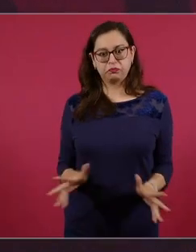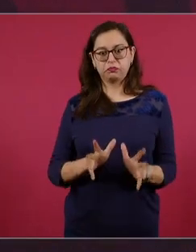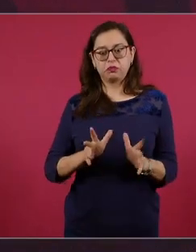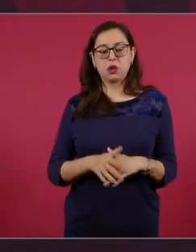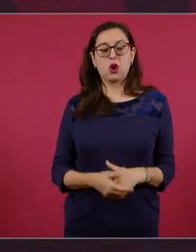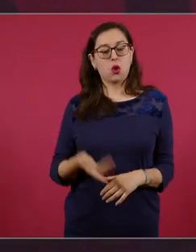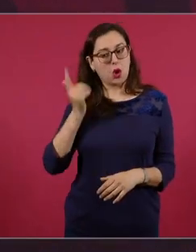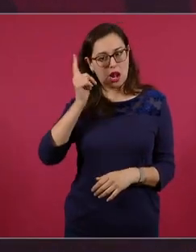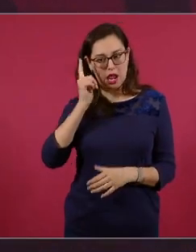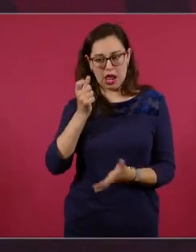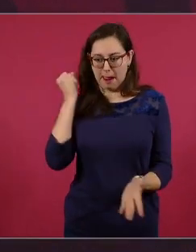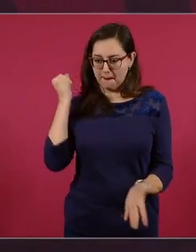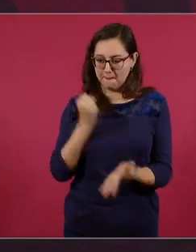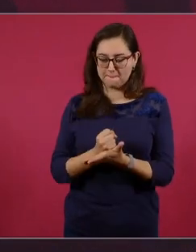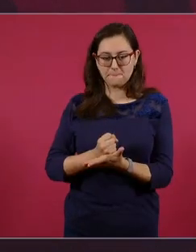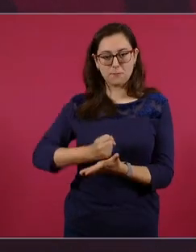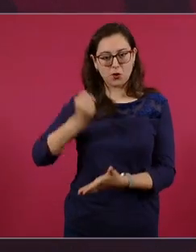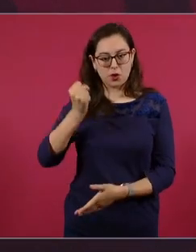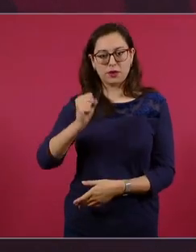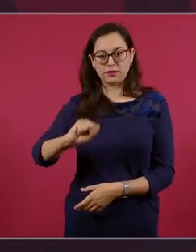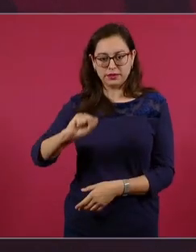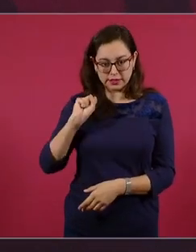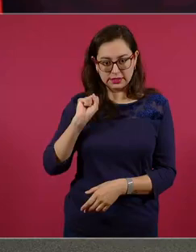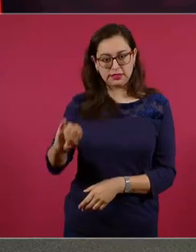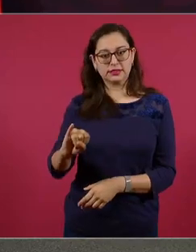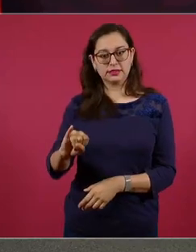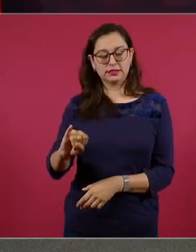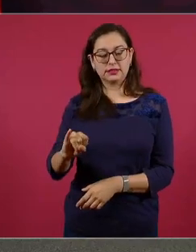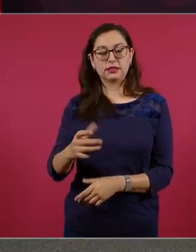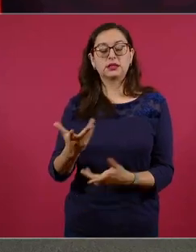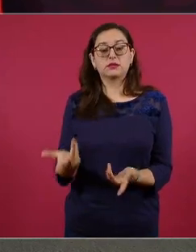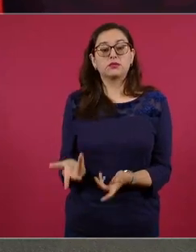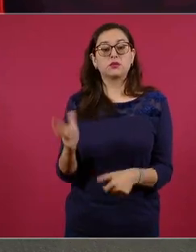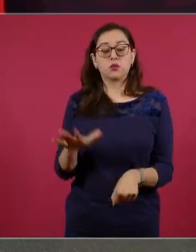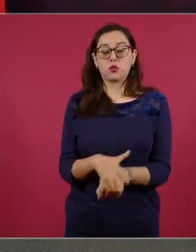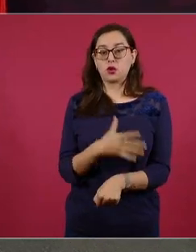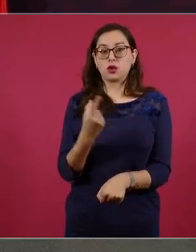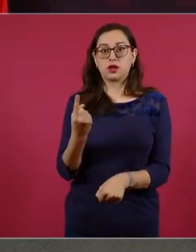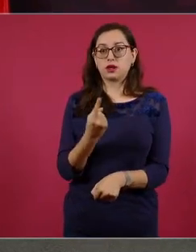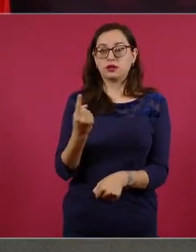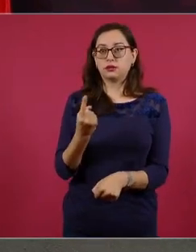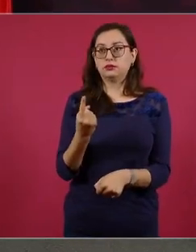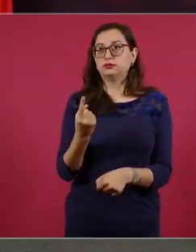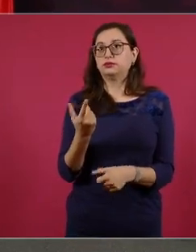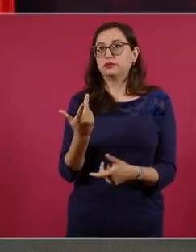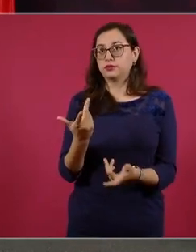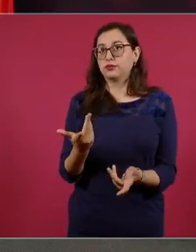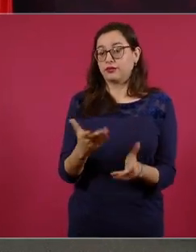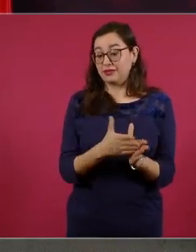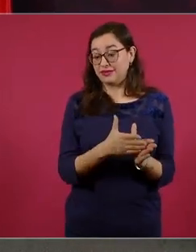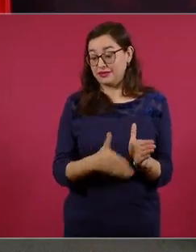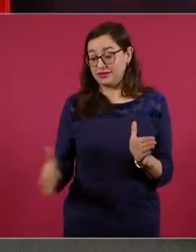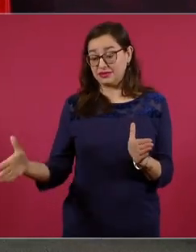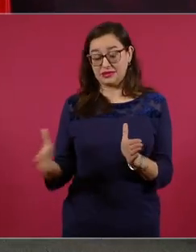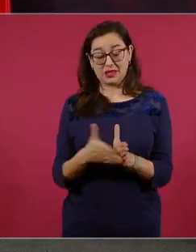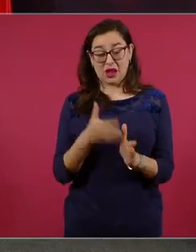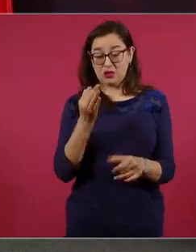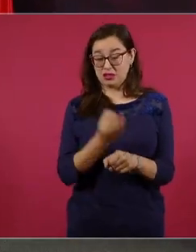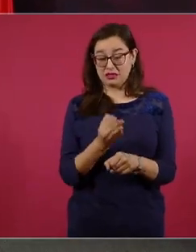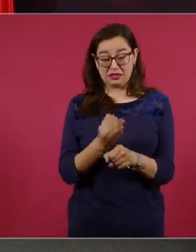Creo yo que es un momento muy importante,